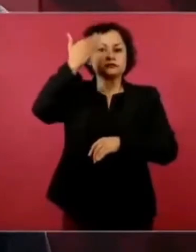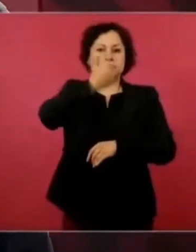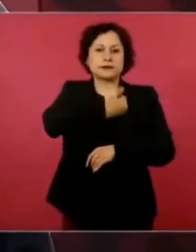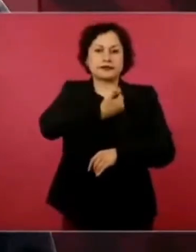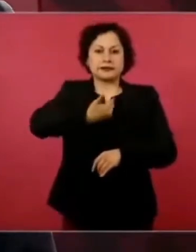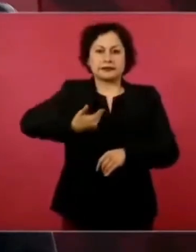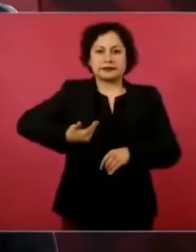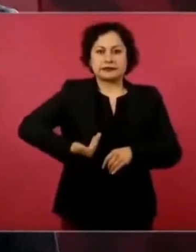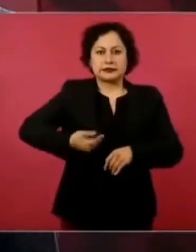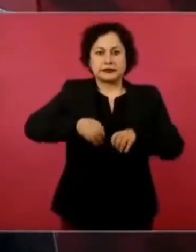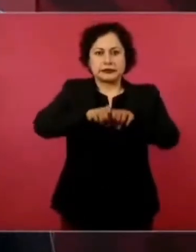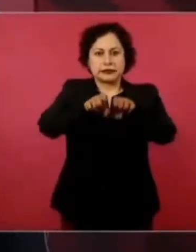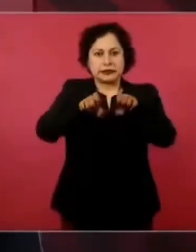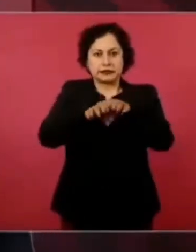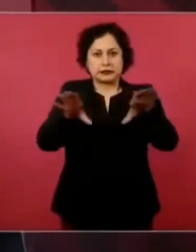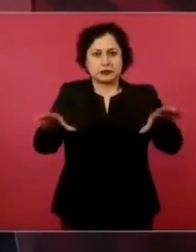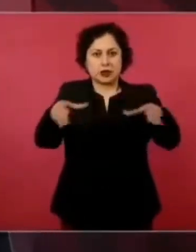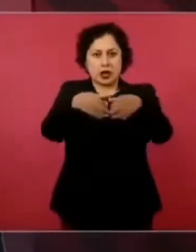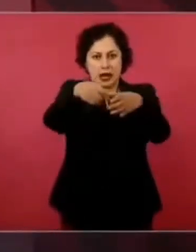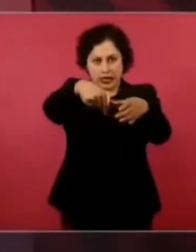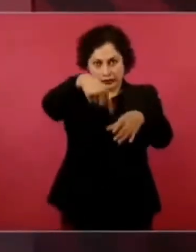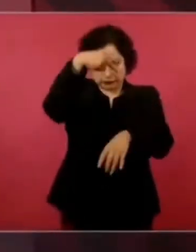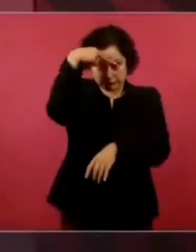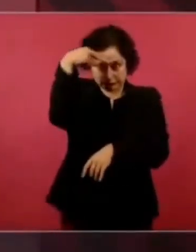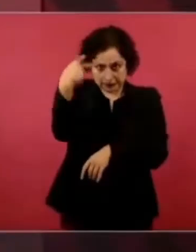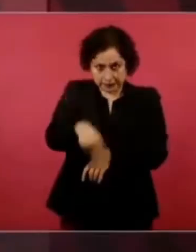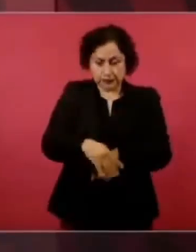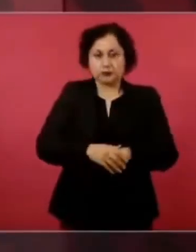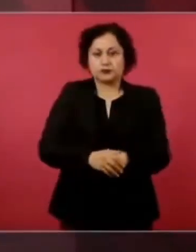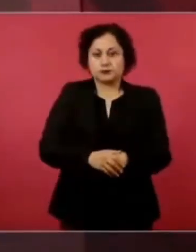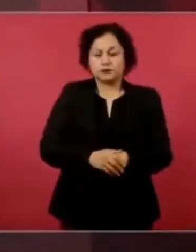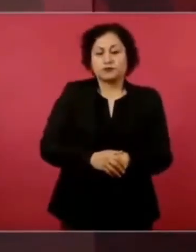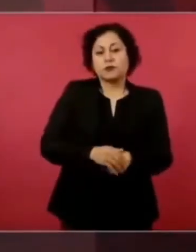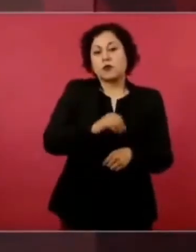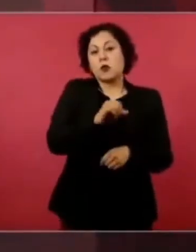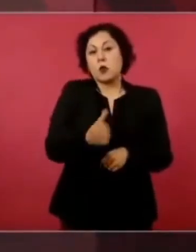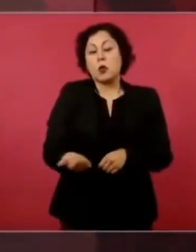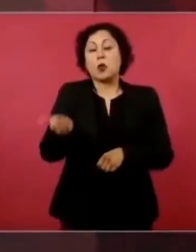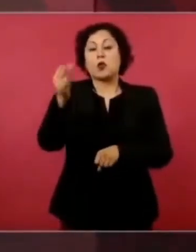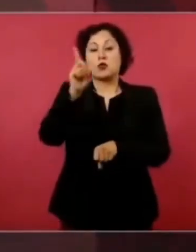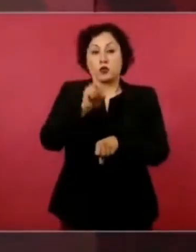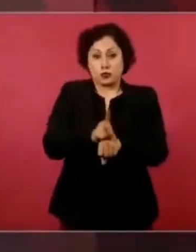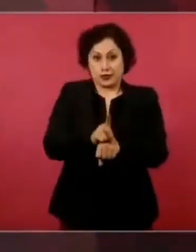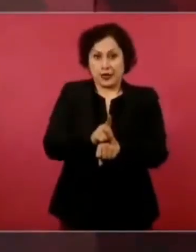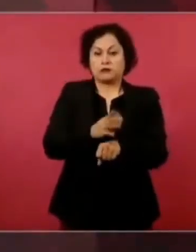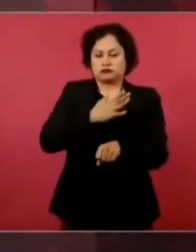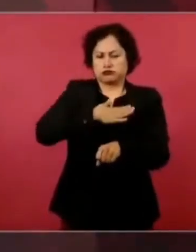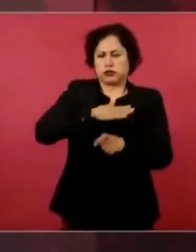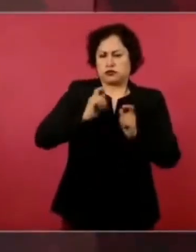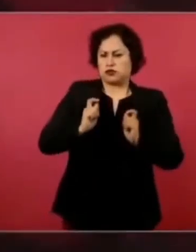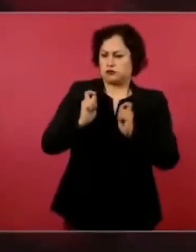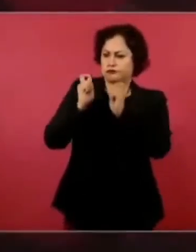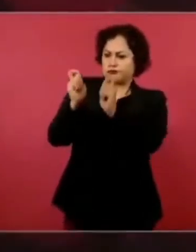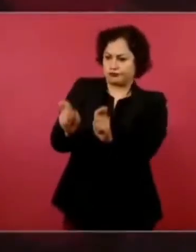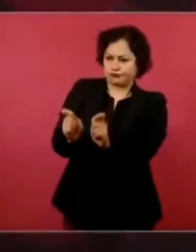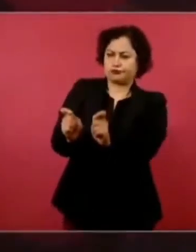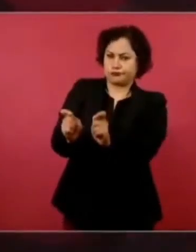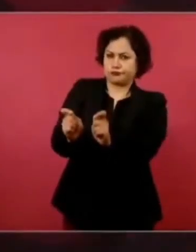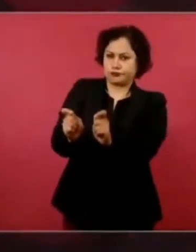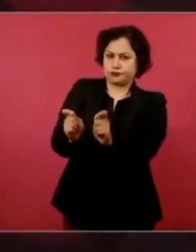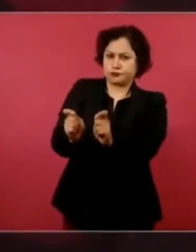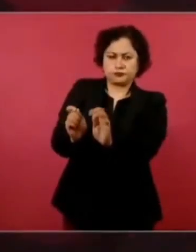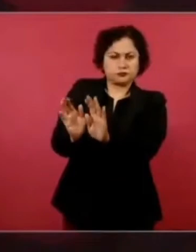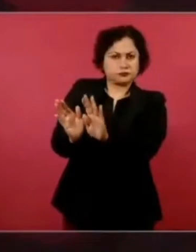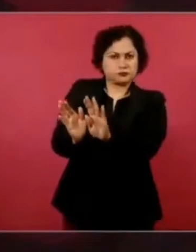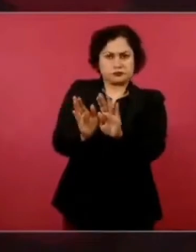La ceremonia del día siguiente de entrega de la banda